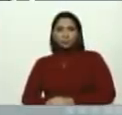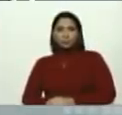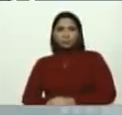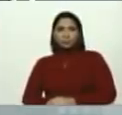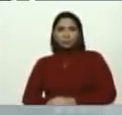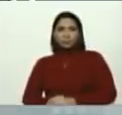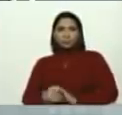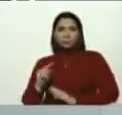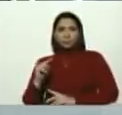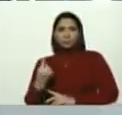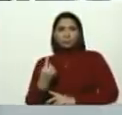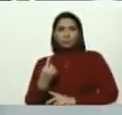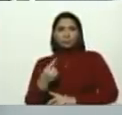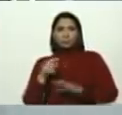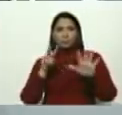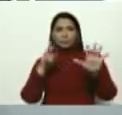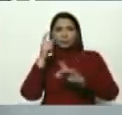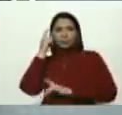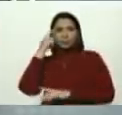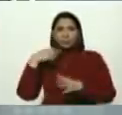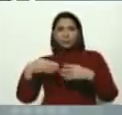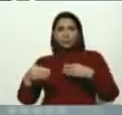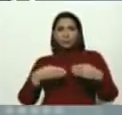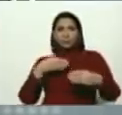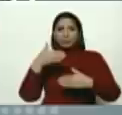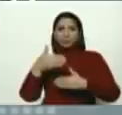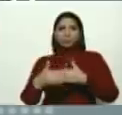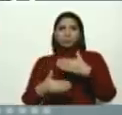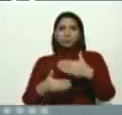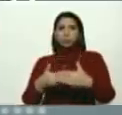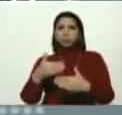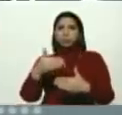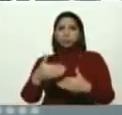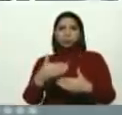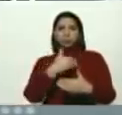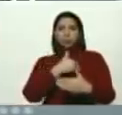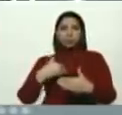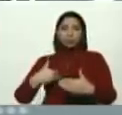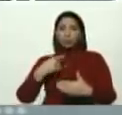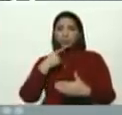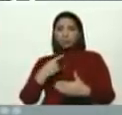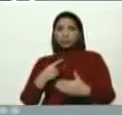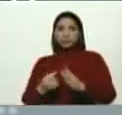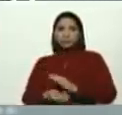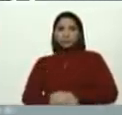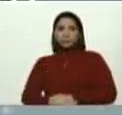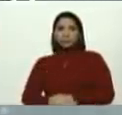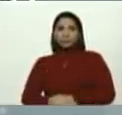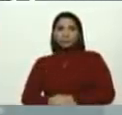Los primeros 7 días de flexibilización progresiva, quiero recordar,